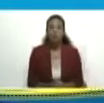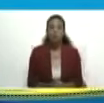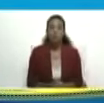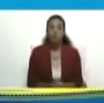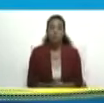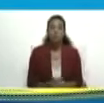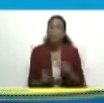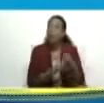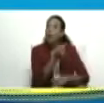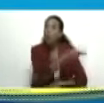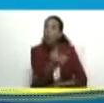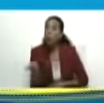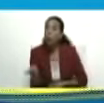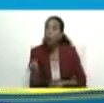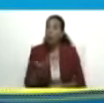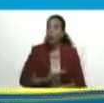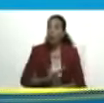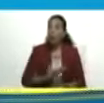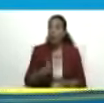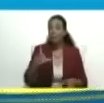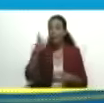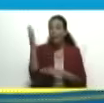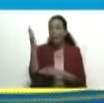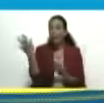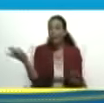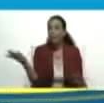¿qué van a hacer ustedes con los cardenales de Lara?